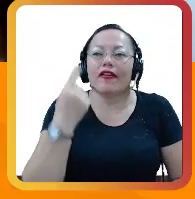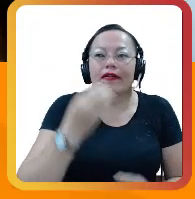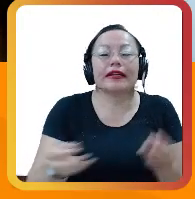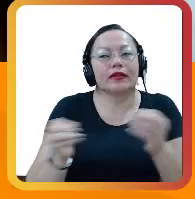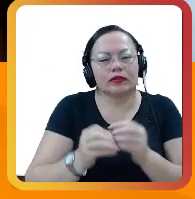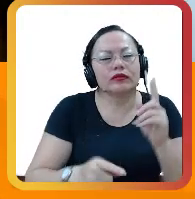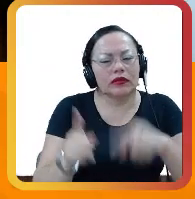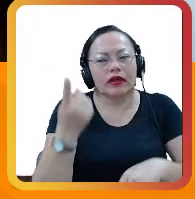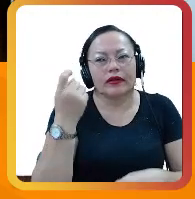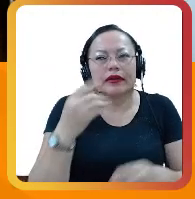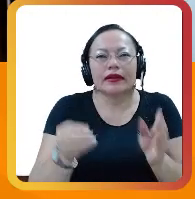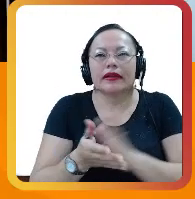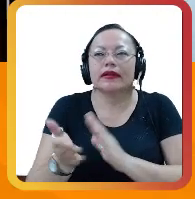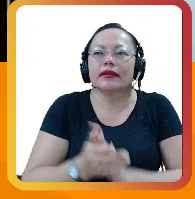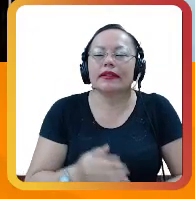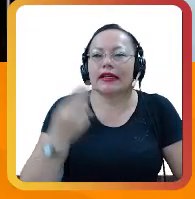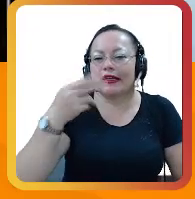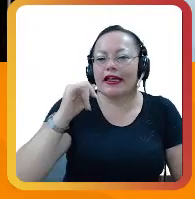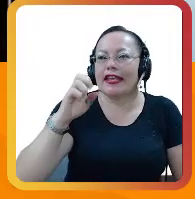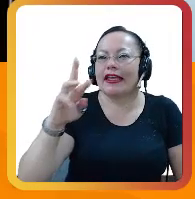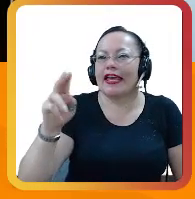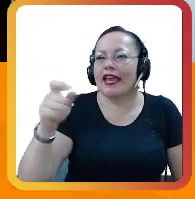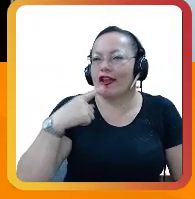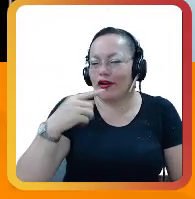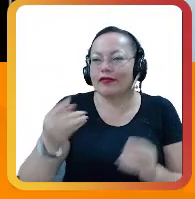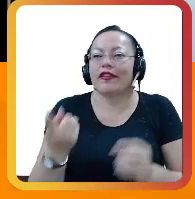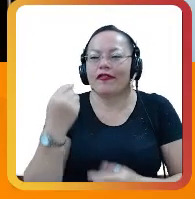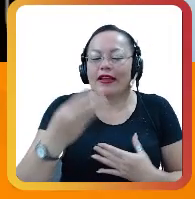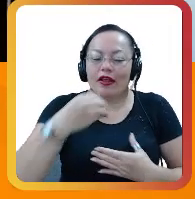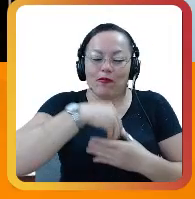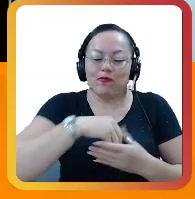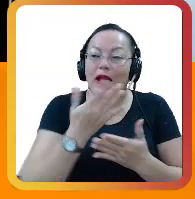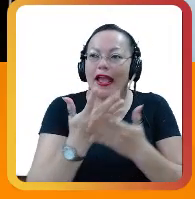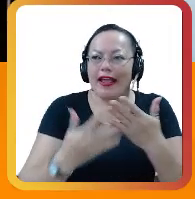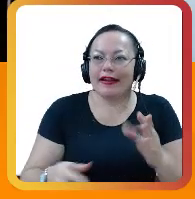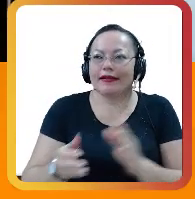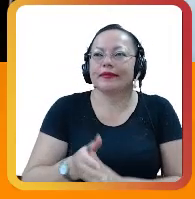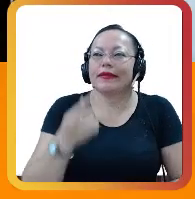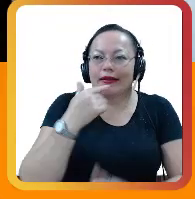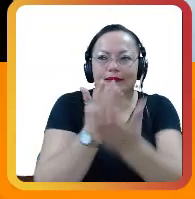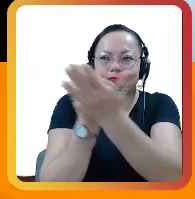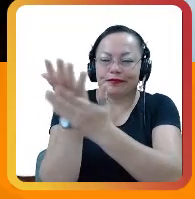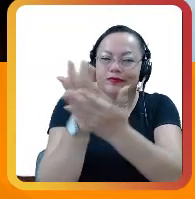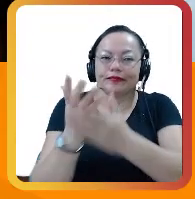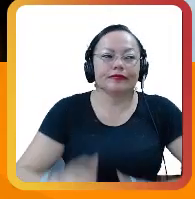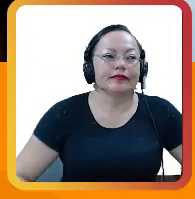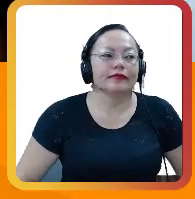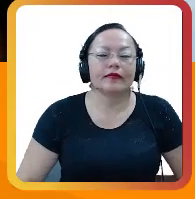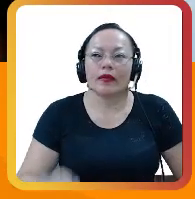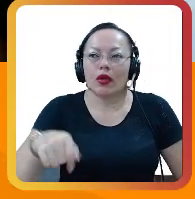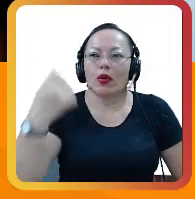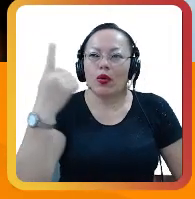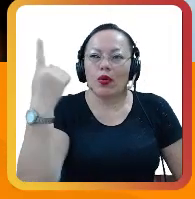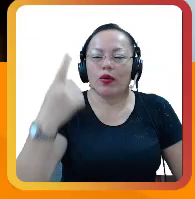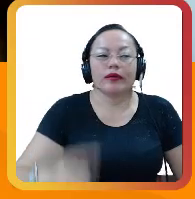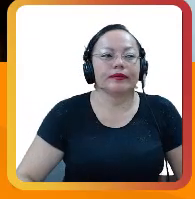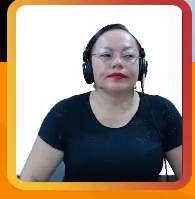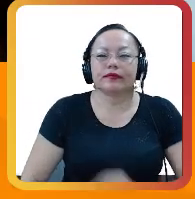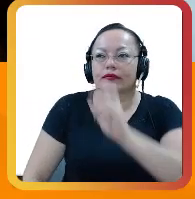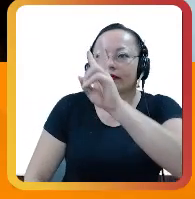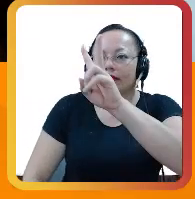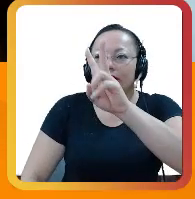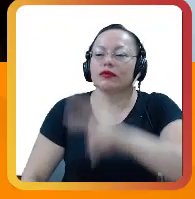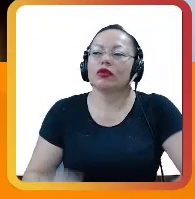¿no? Por la falta de hierro en la sangre. Entonces, hoy tenemos un juguito, bueno, dos